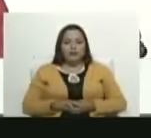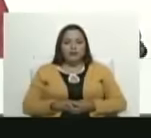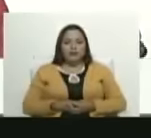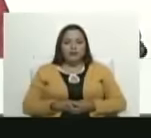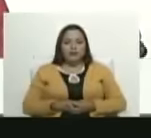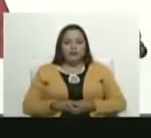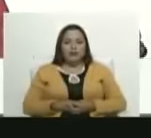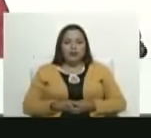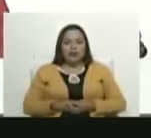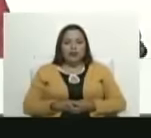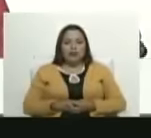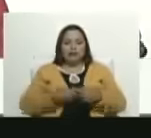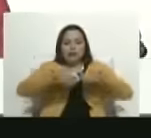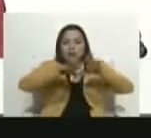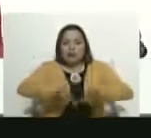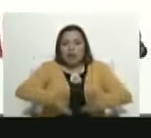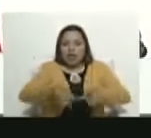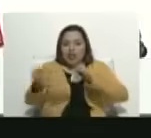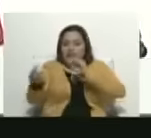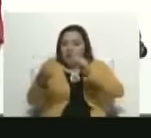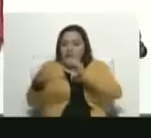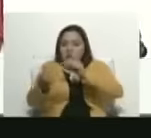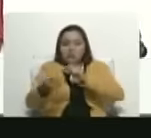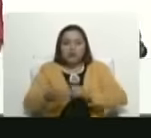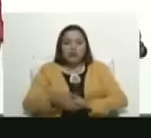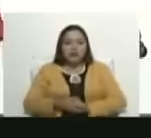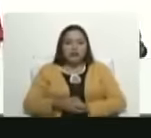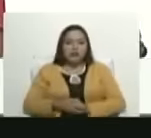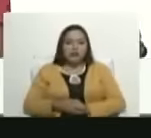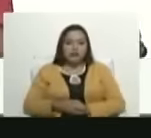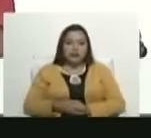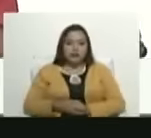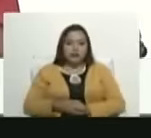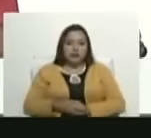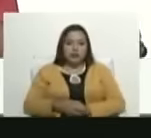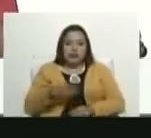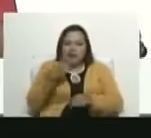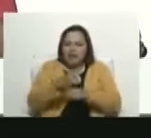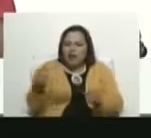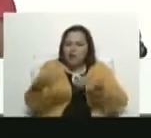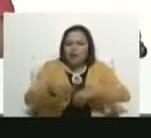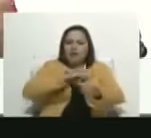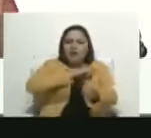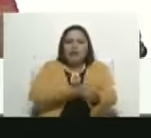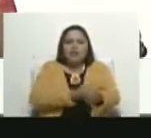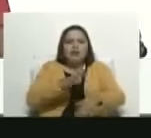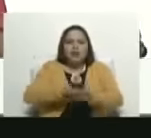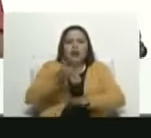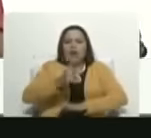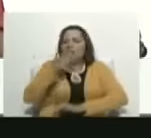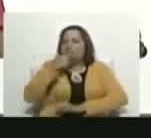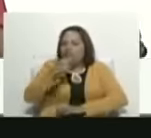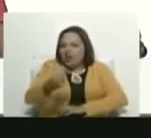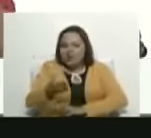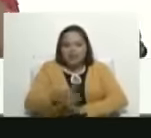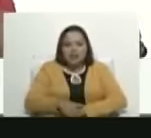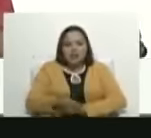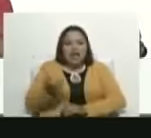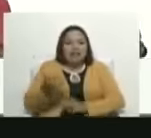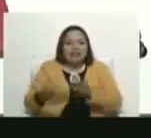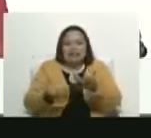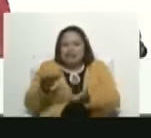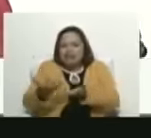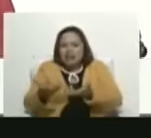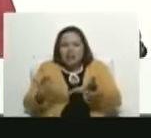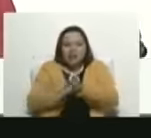Congelaban las discusiones. Cuando había que hacer más fuerza porque estaba calientico el